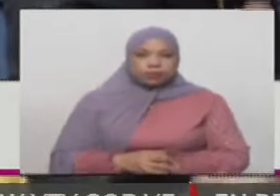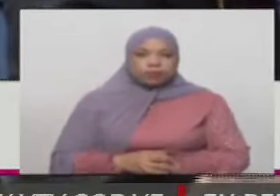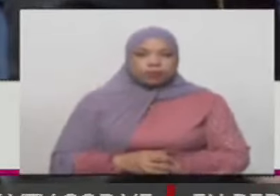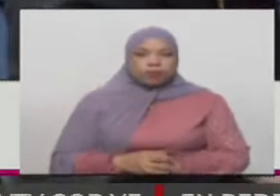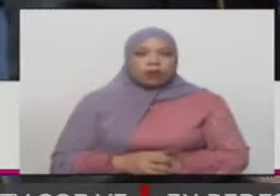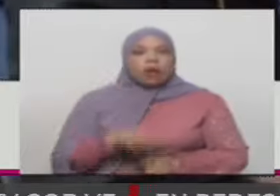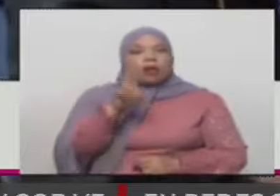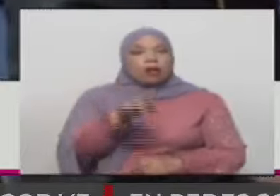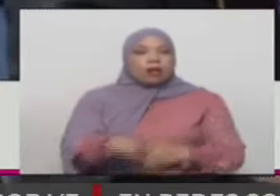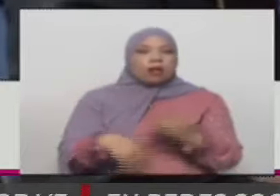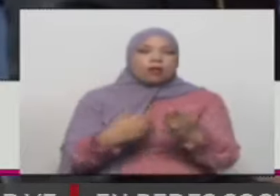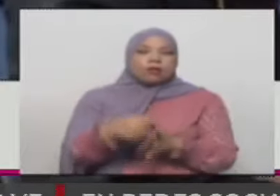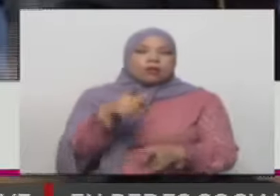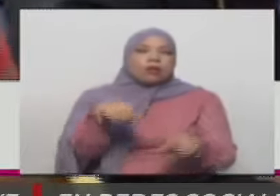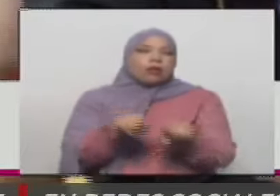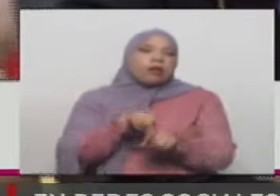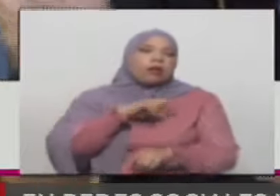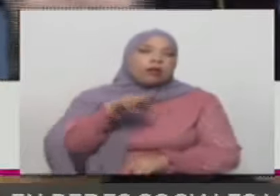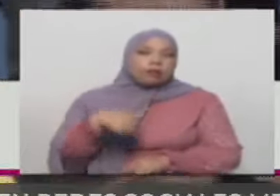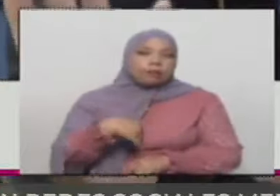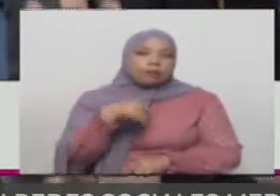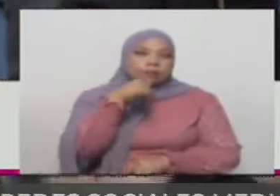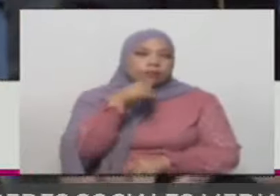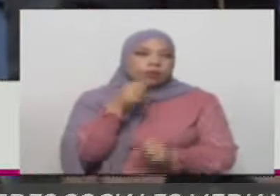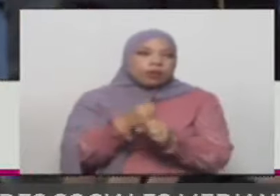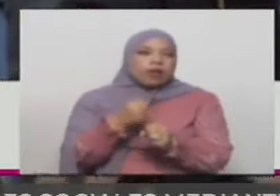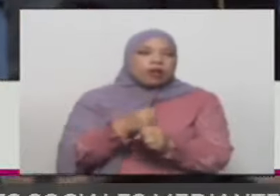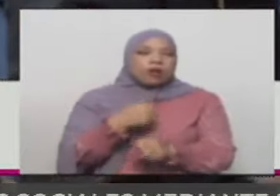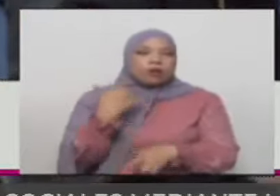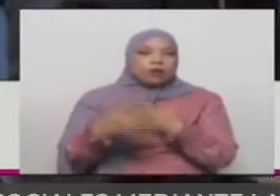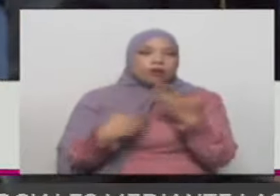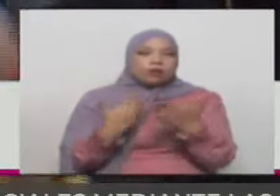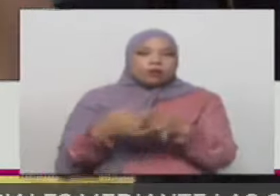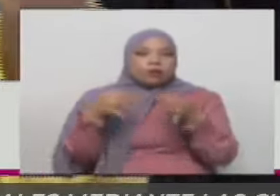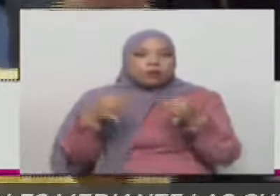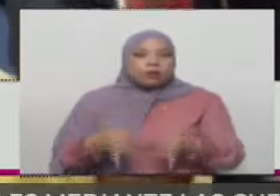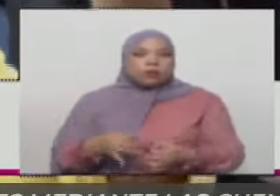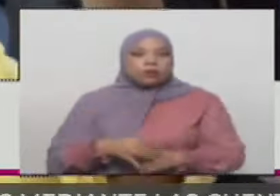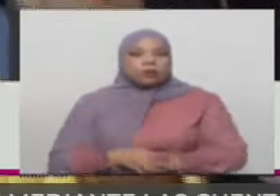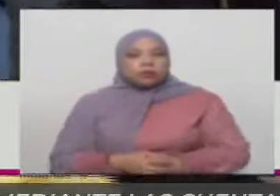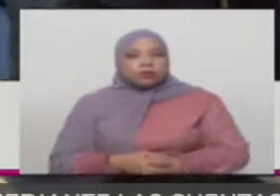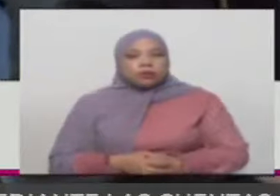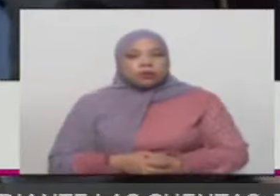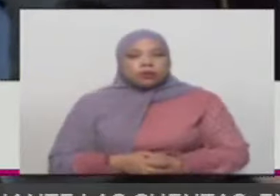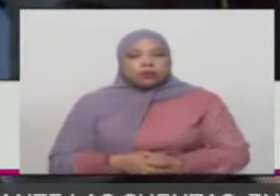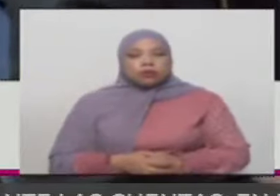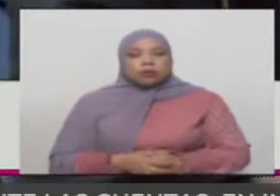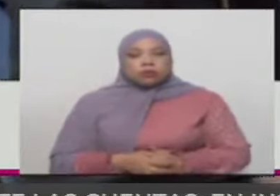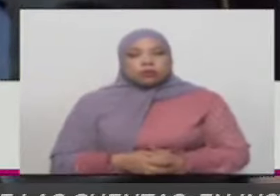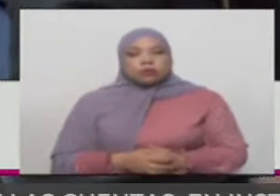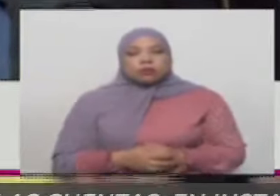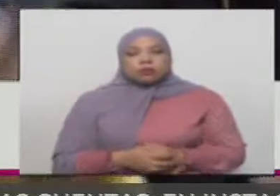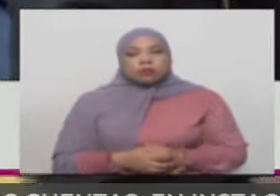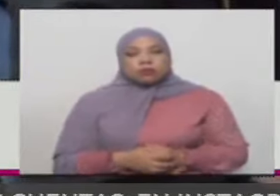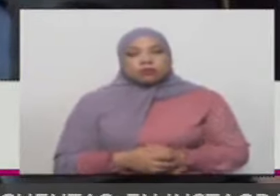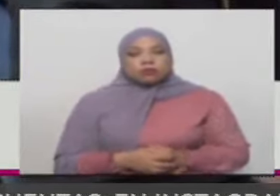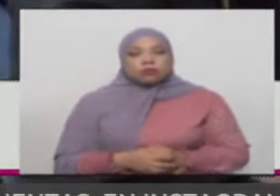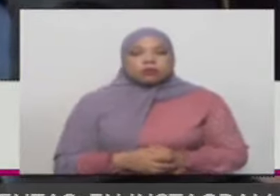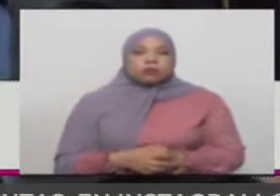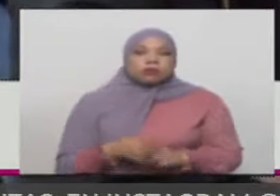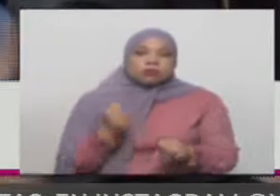nunca se habla de eso, siempre han estado como invisibilizados. Entonces estamos de fiesta